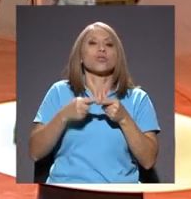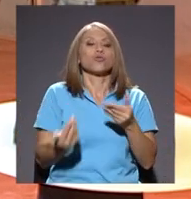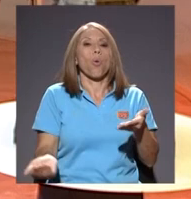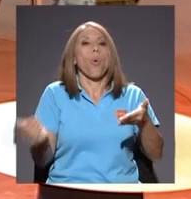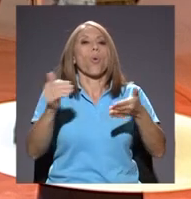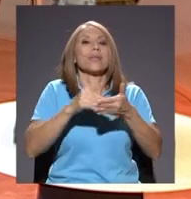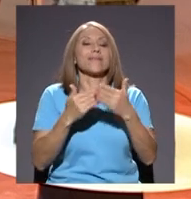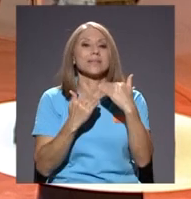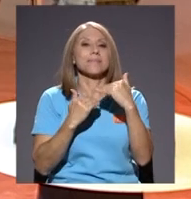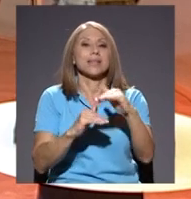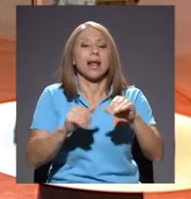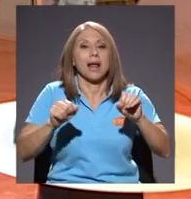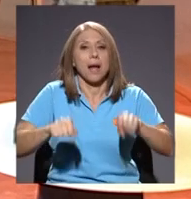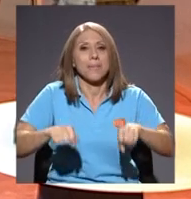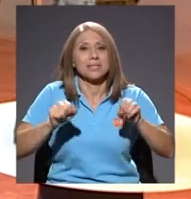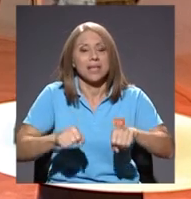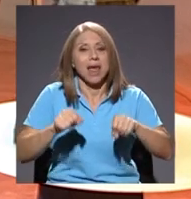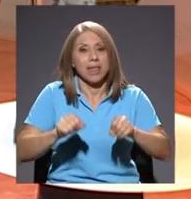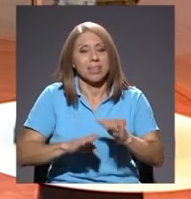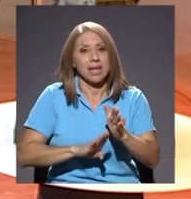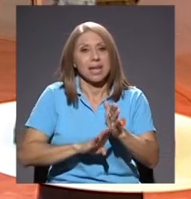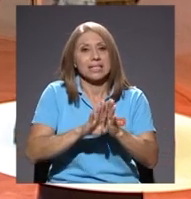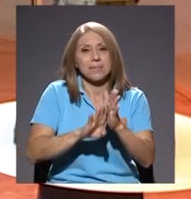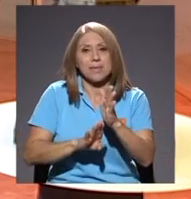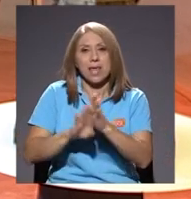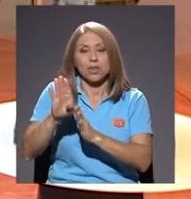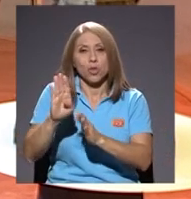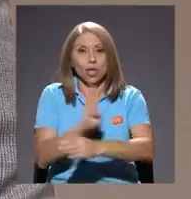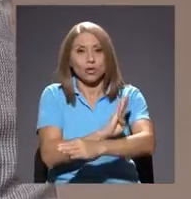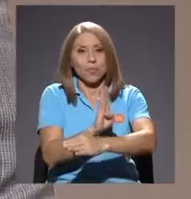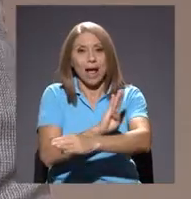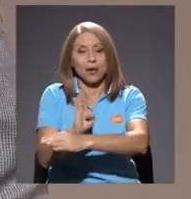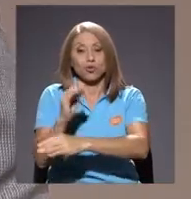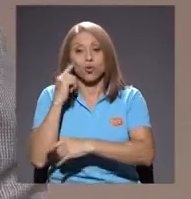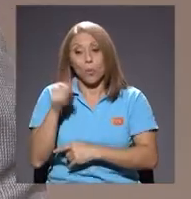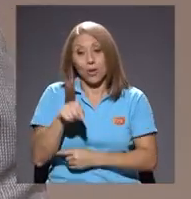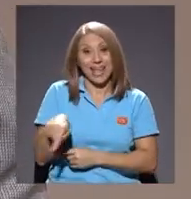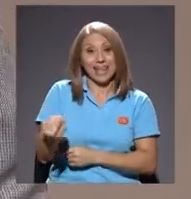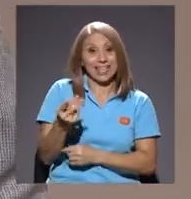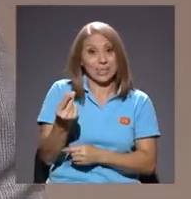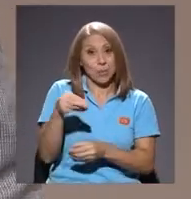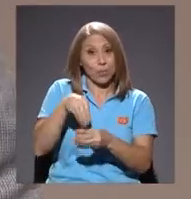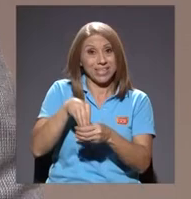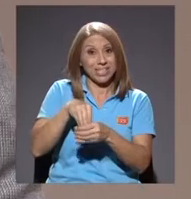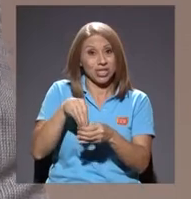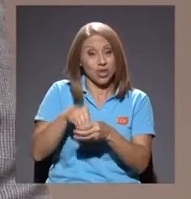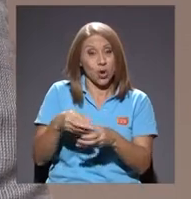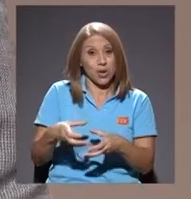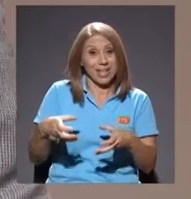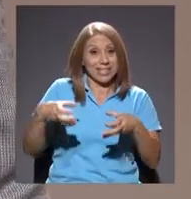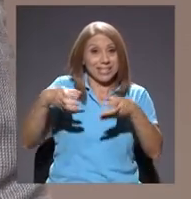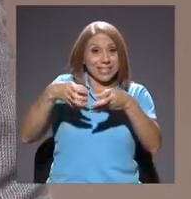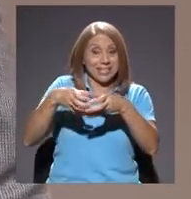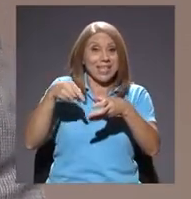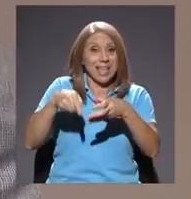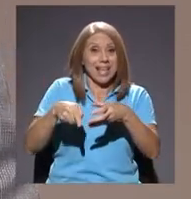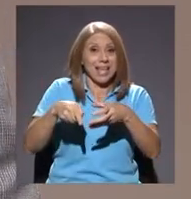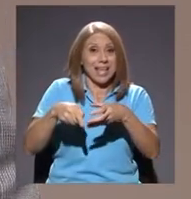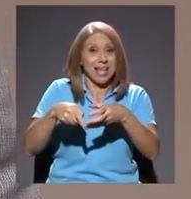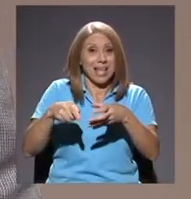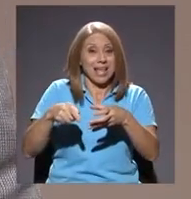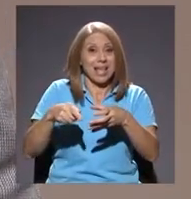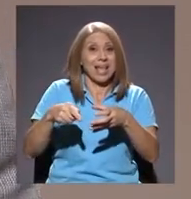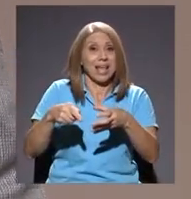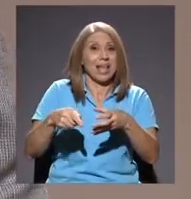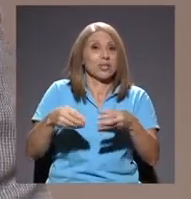la capacidad de crecimiento de los bancos porque esas producciones tienden a hacerse más